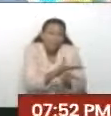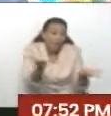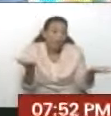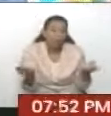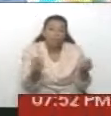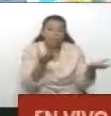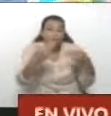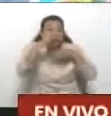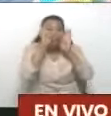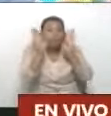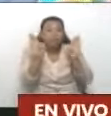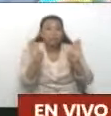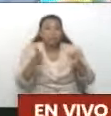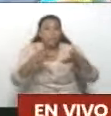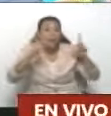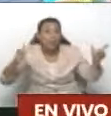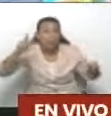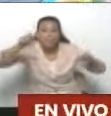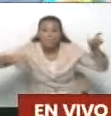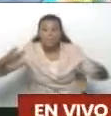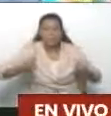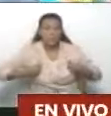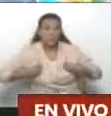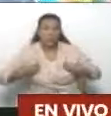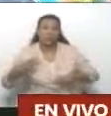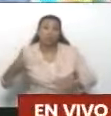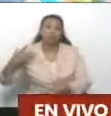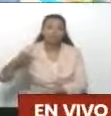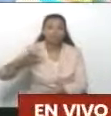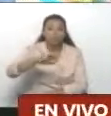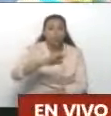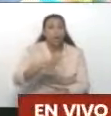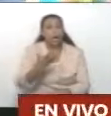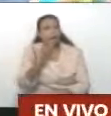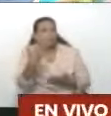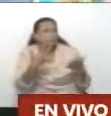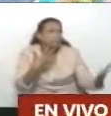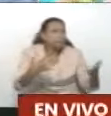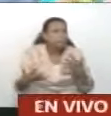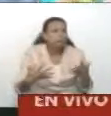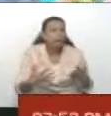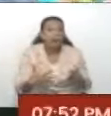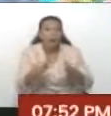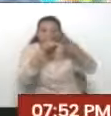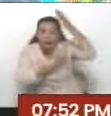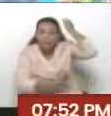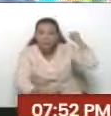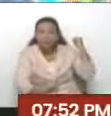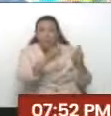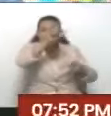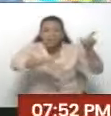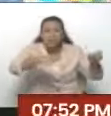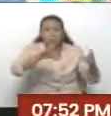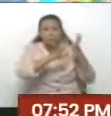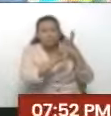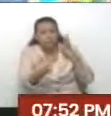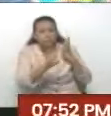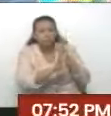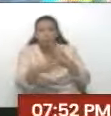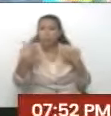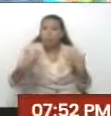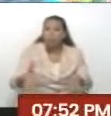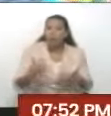preparados para volúmenes de personas. Entonces, bueno, fuimos mejorando la atención consular. A la par que íbamos mejorando la atención